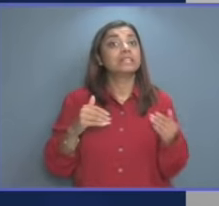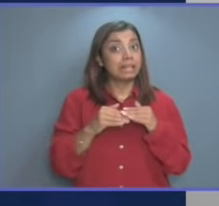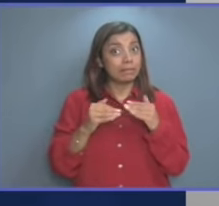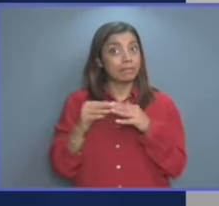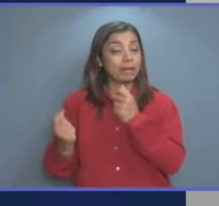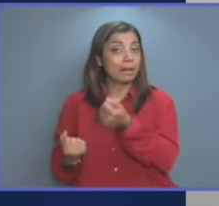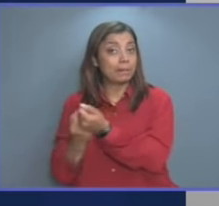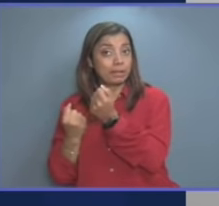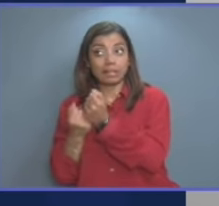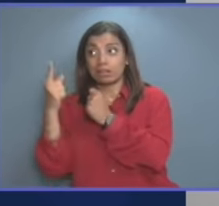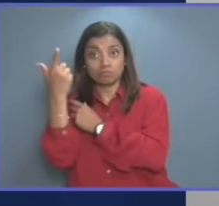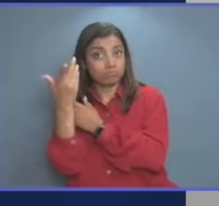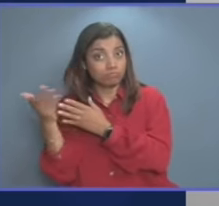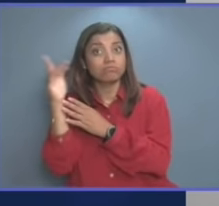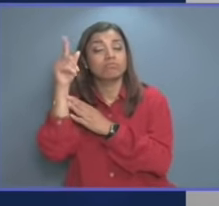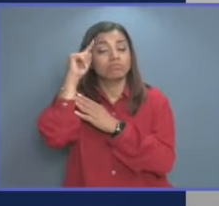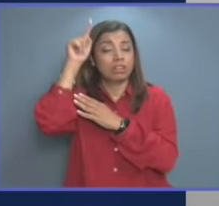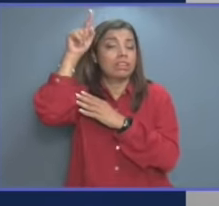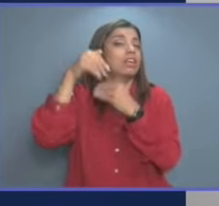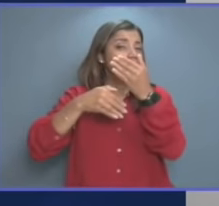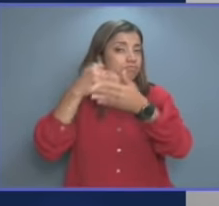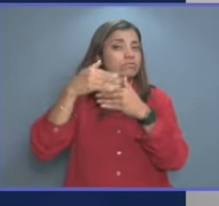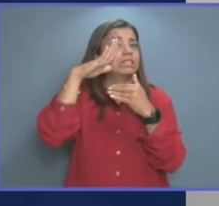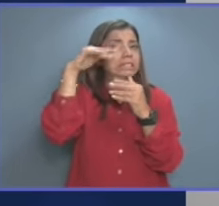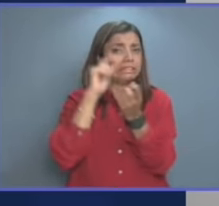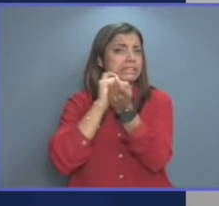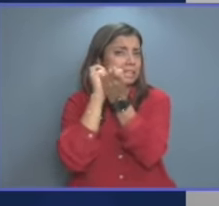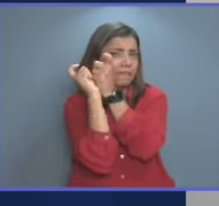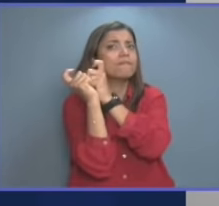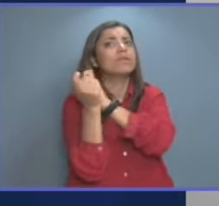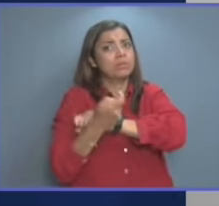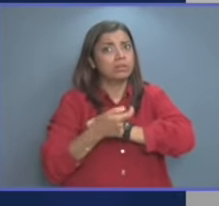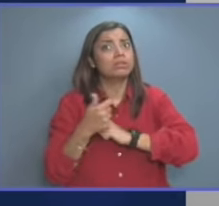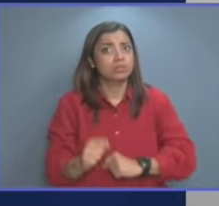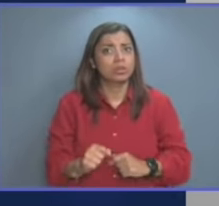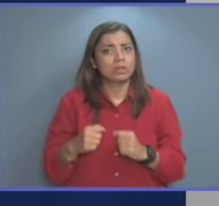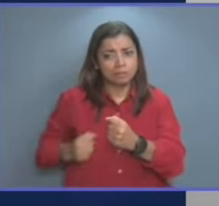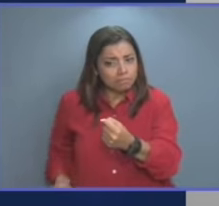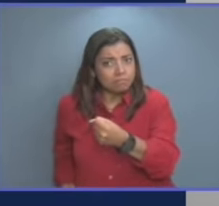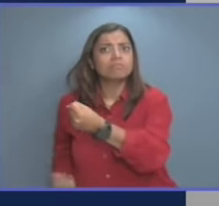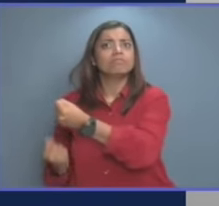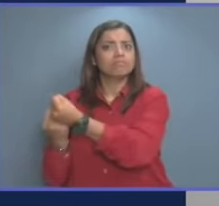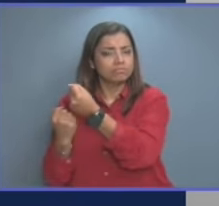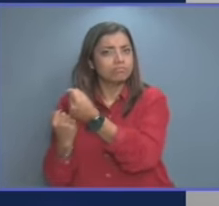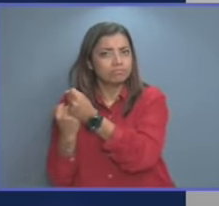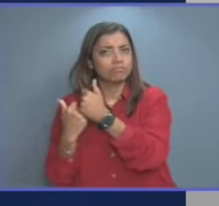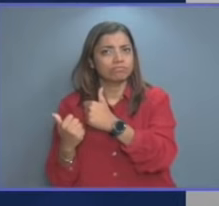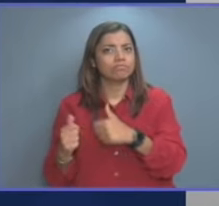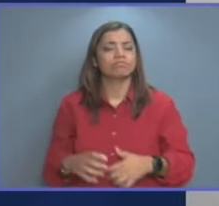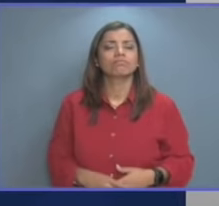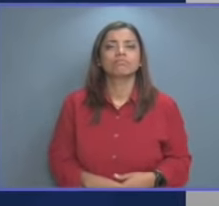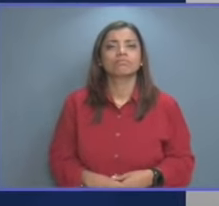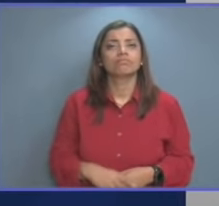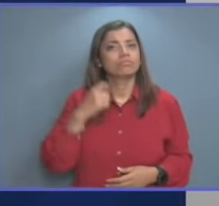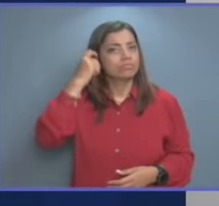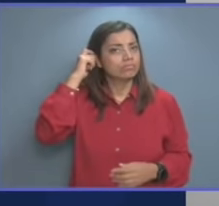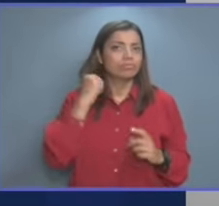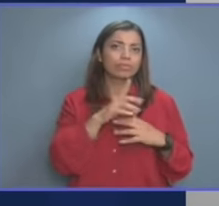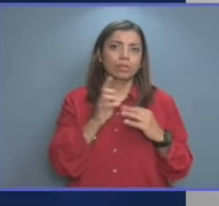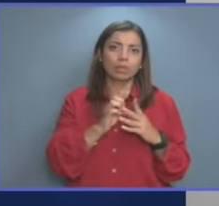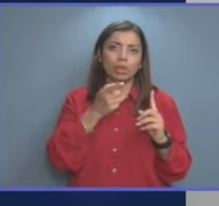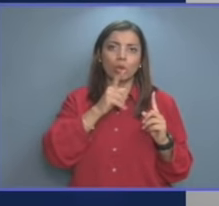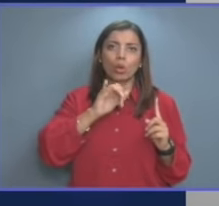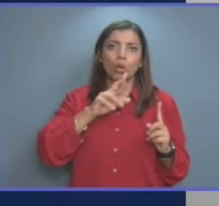las iniciativas que hagan que el país siga el rumbo de las transformaciones lo apoyaremos señor presidente expresó el diputado jorge